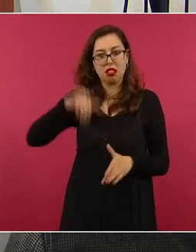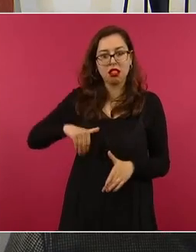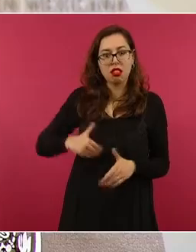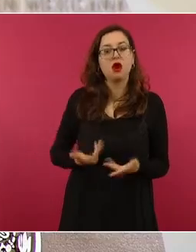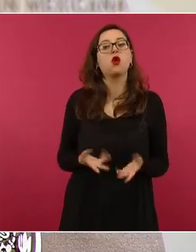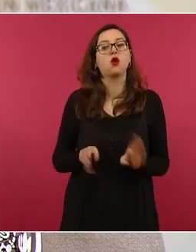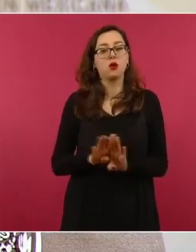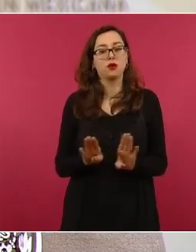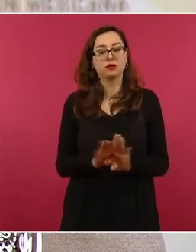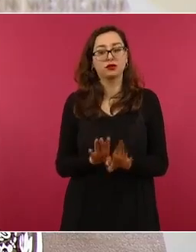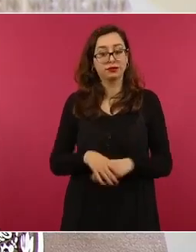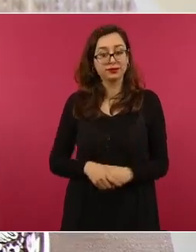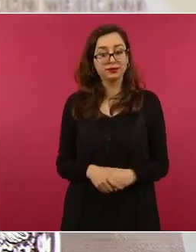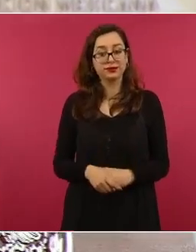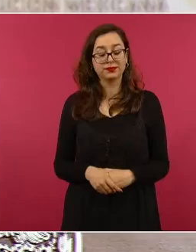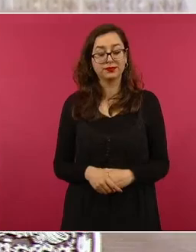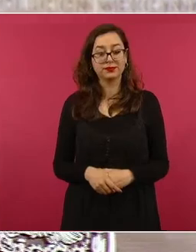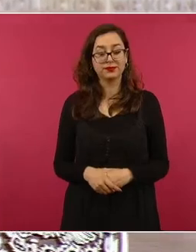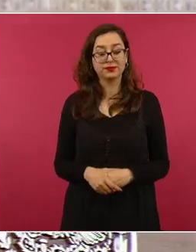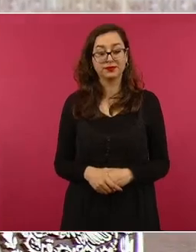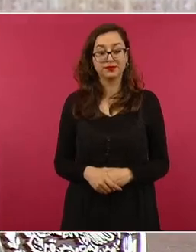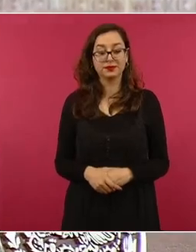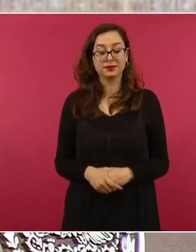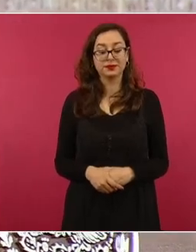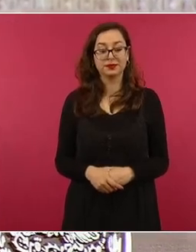O sea, sí,